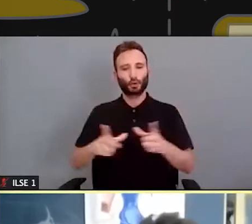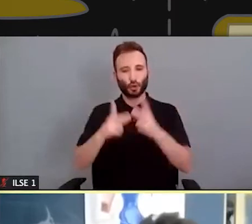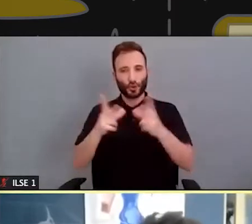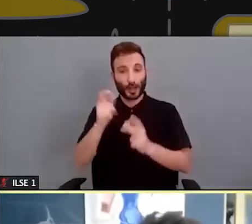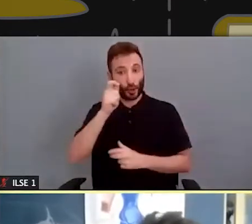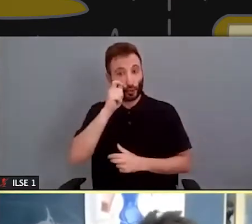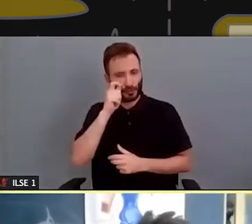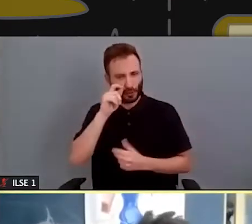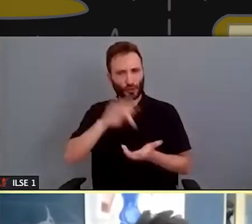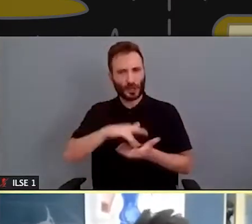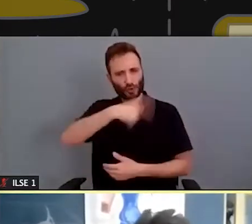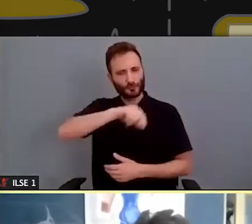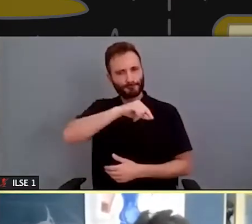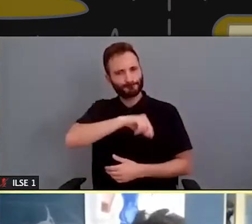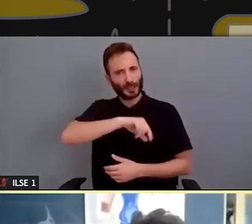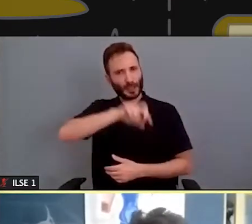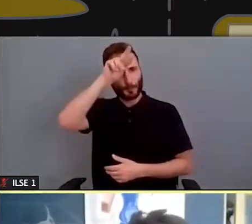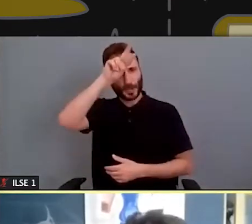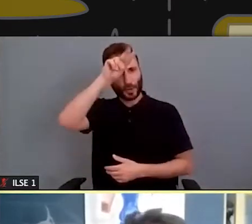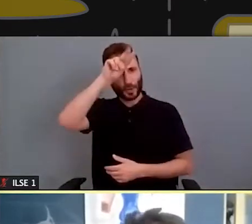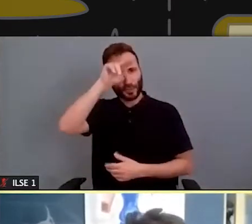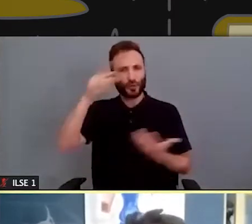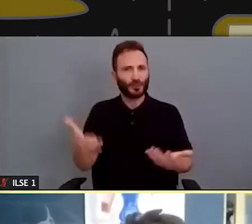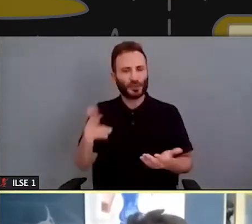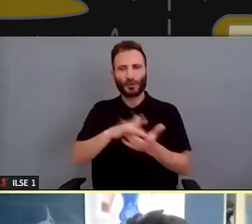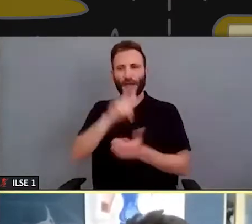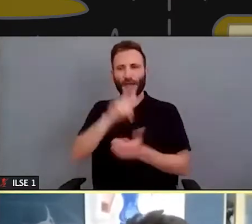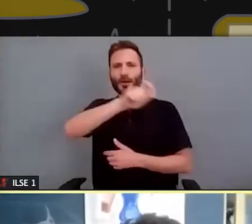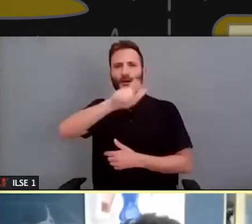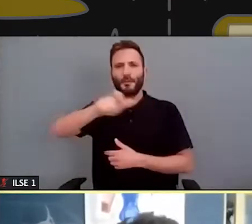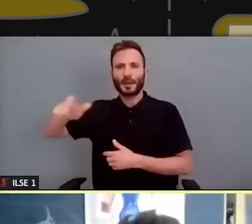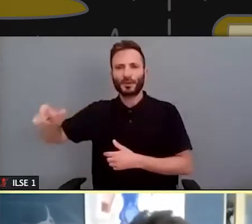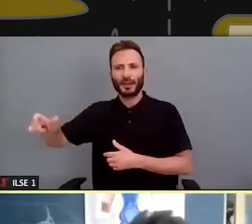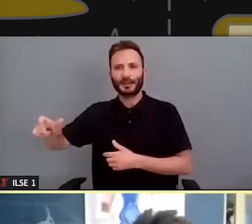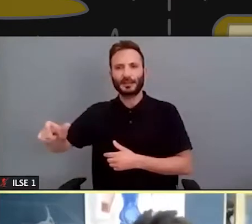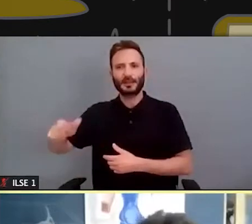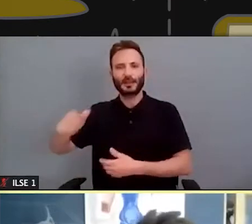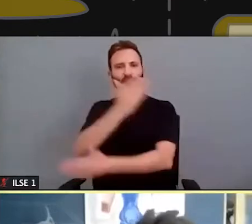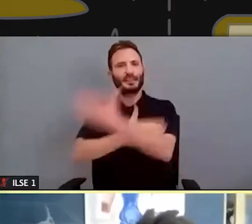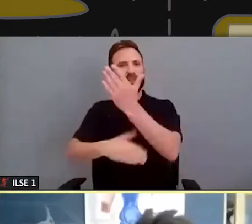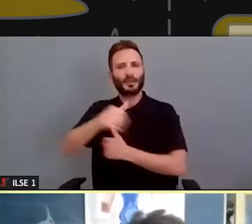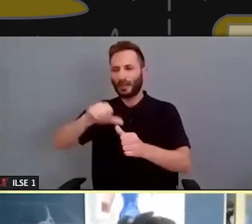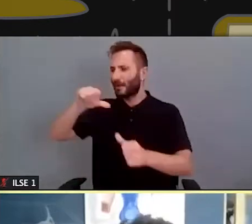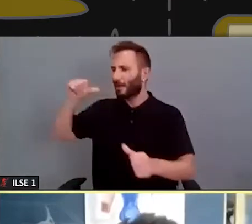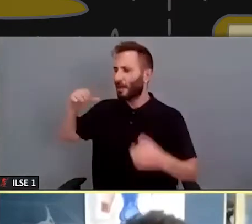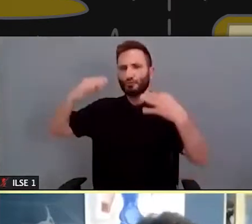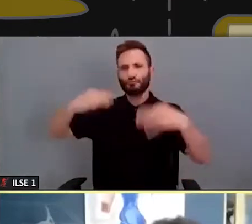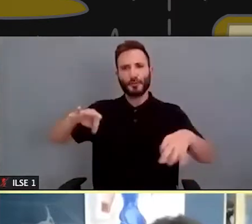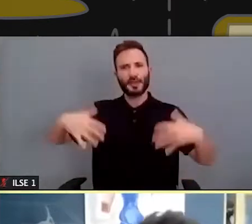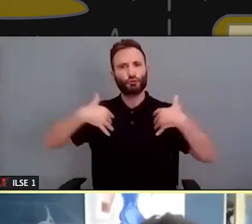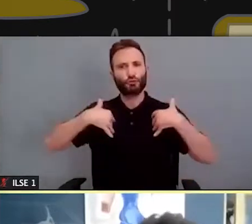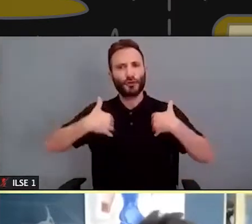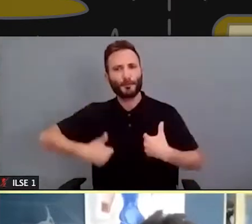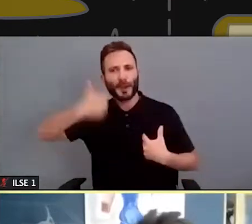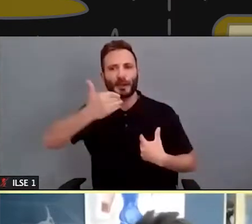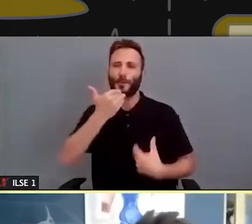hemos preocupado un poco qué está pasando con las personas que normalmente lo pasan peor. ¿Qué está pasando con las mujeres? Que